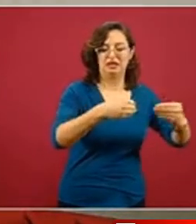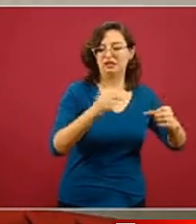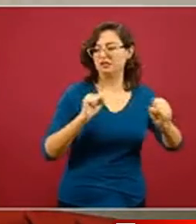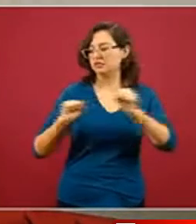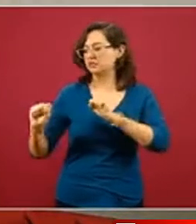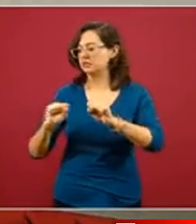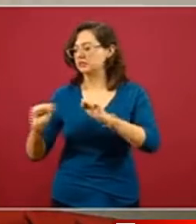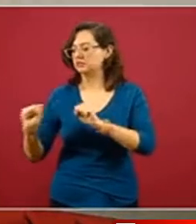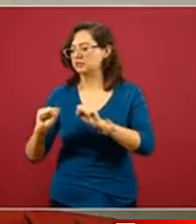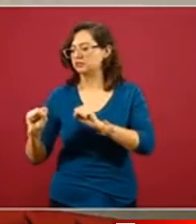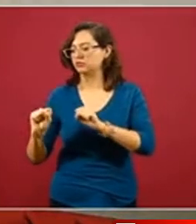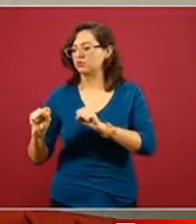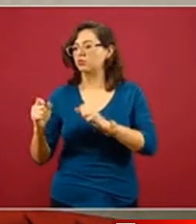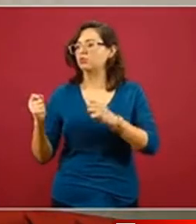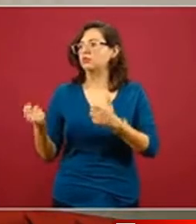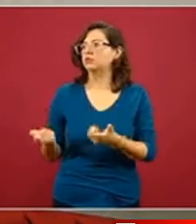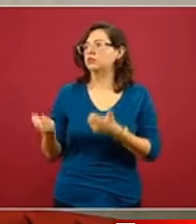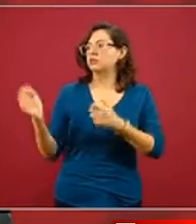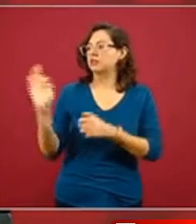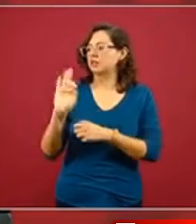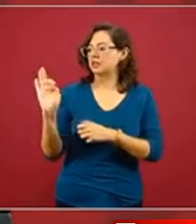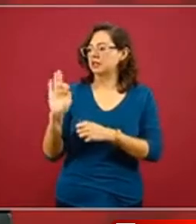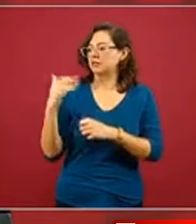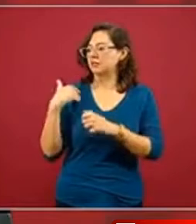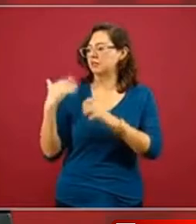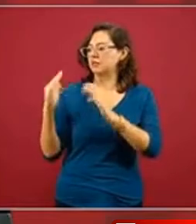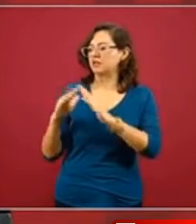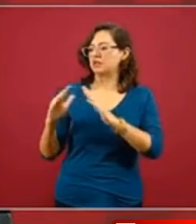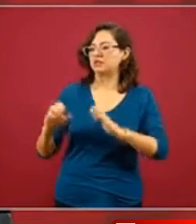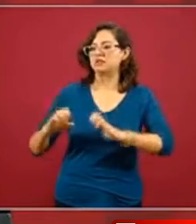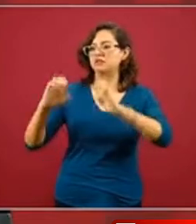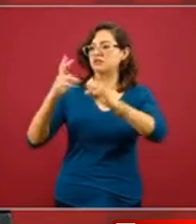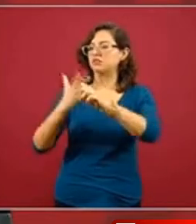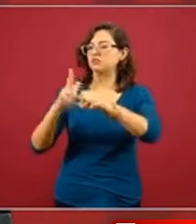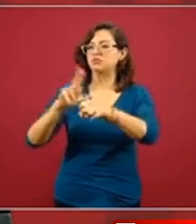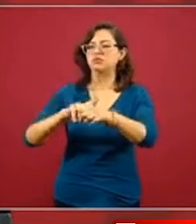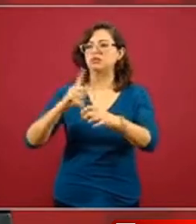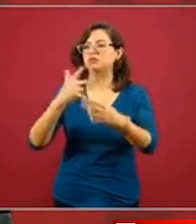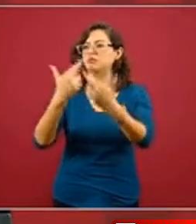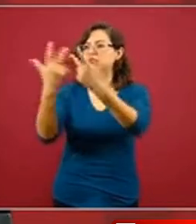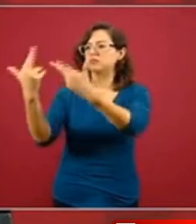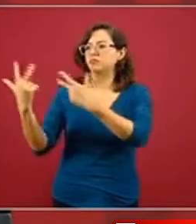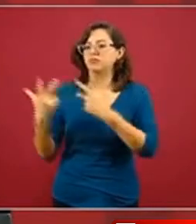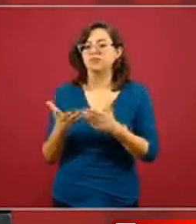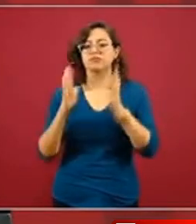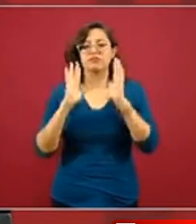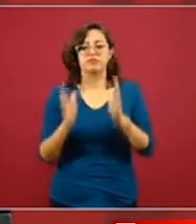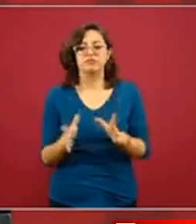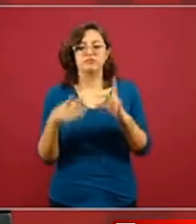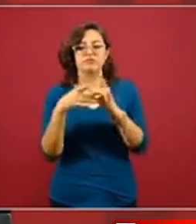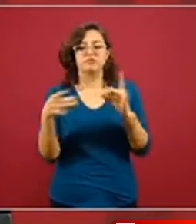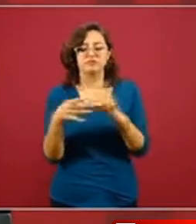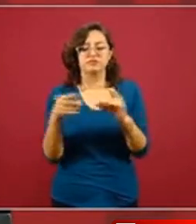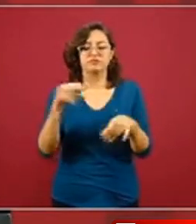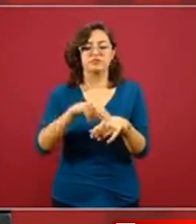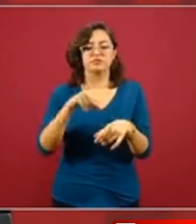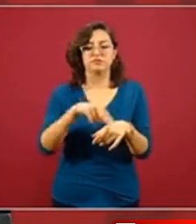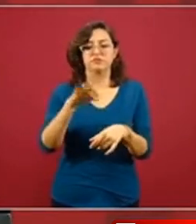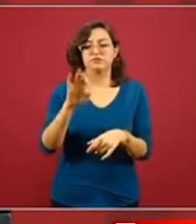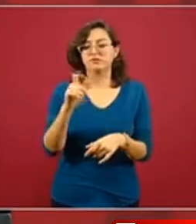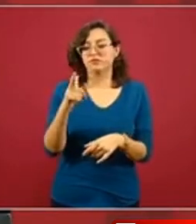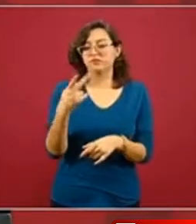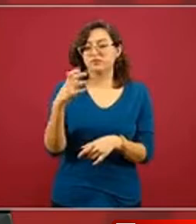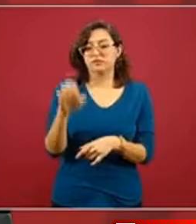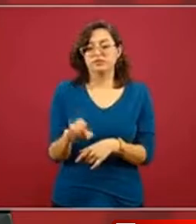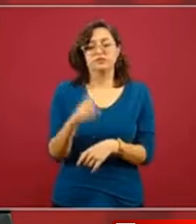tener daños en la estructura de nuestras instalaciones? Ya ha dicho el doctor Felipe Cruz Vega que muy afortunadamente